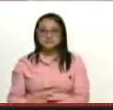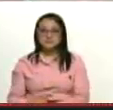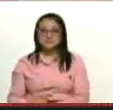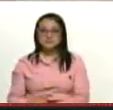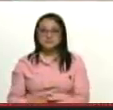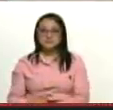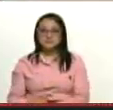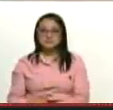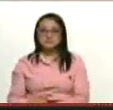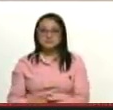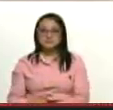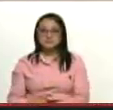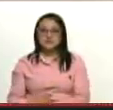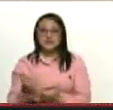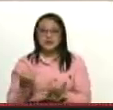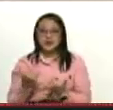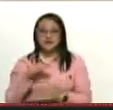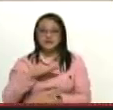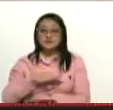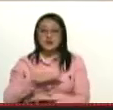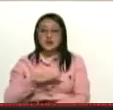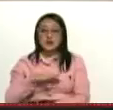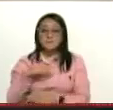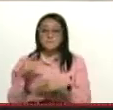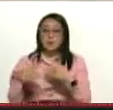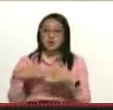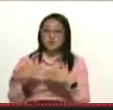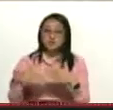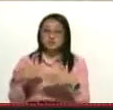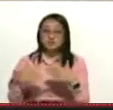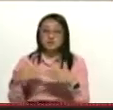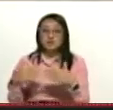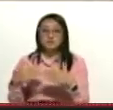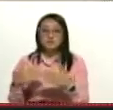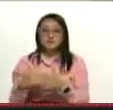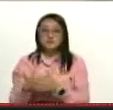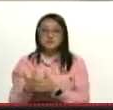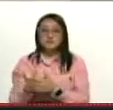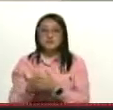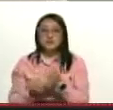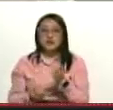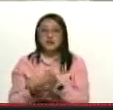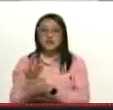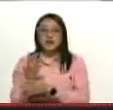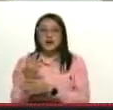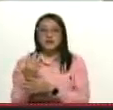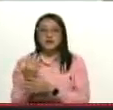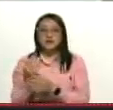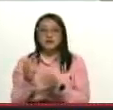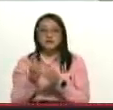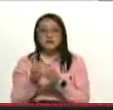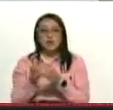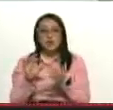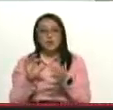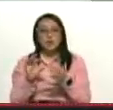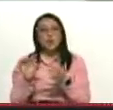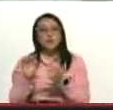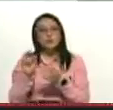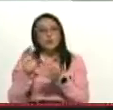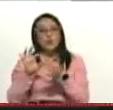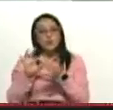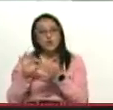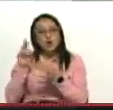que está en el proceso de crear la interfaz con la Unión Europea